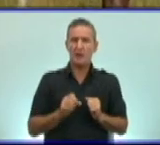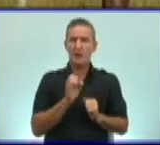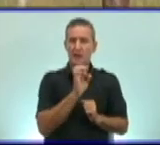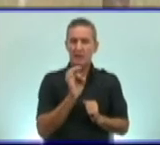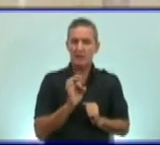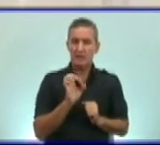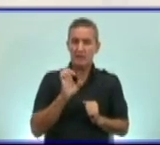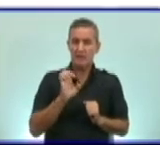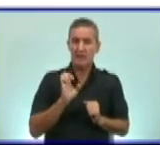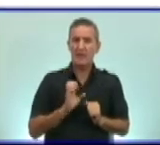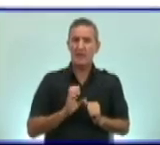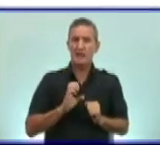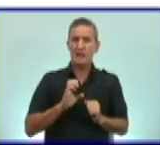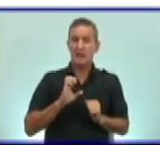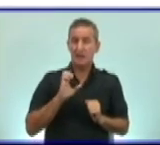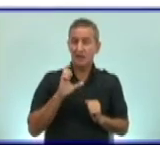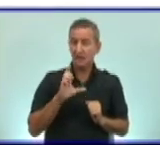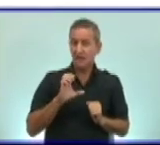caballo.